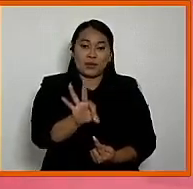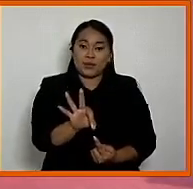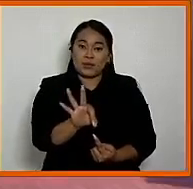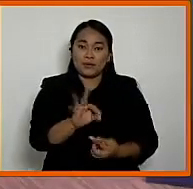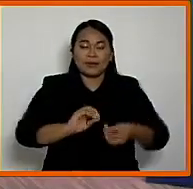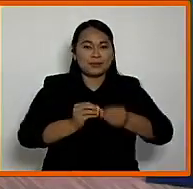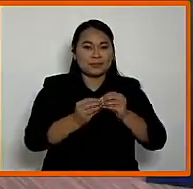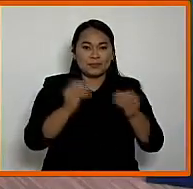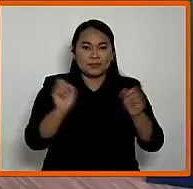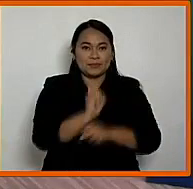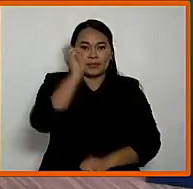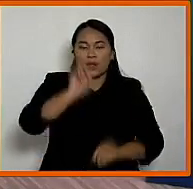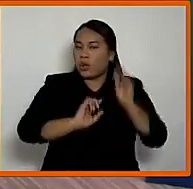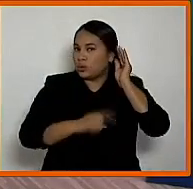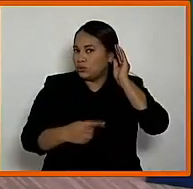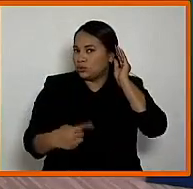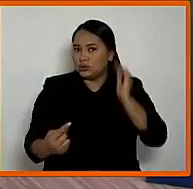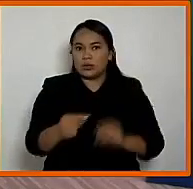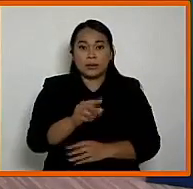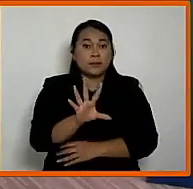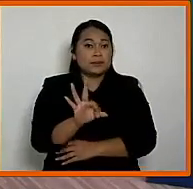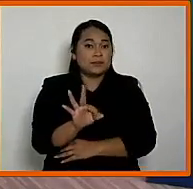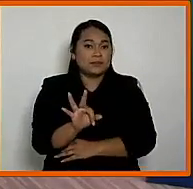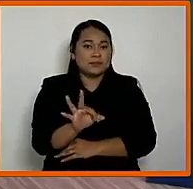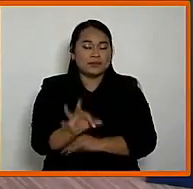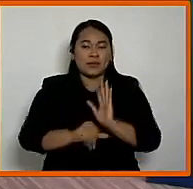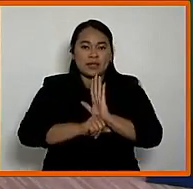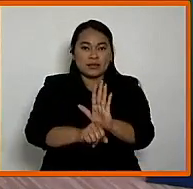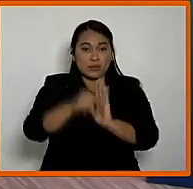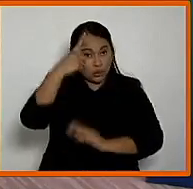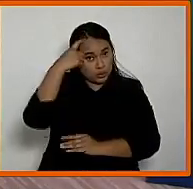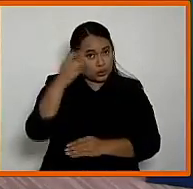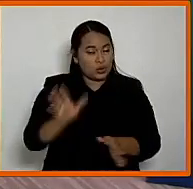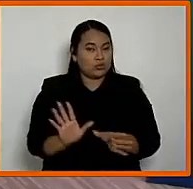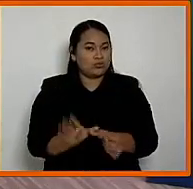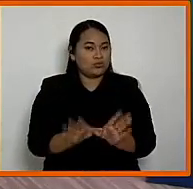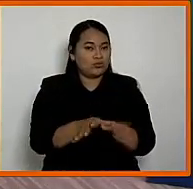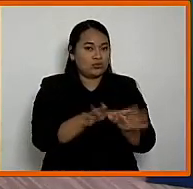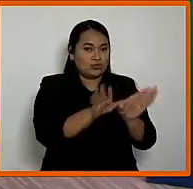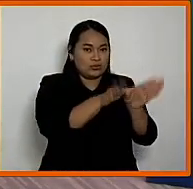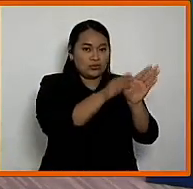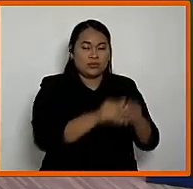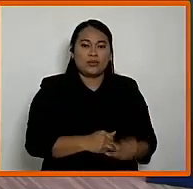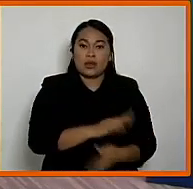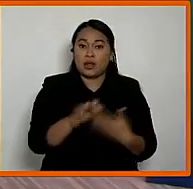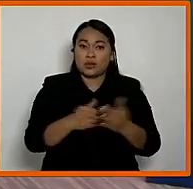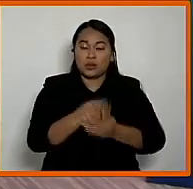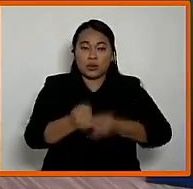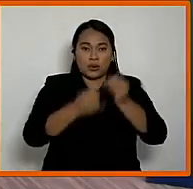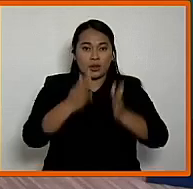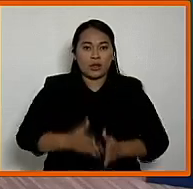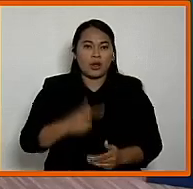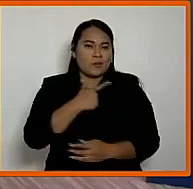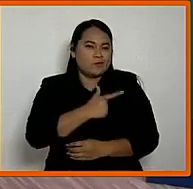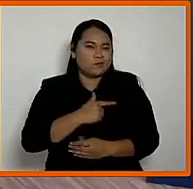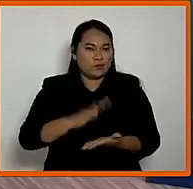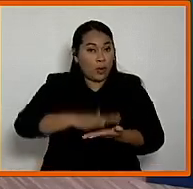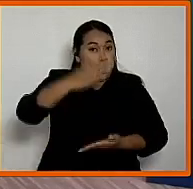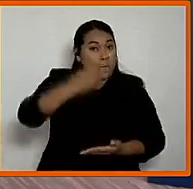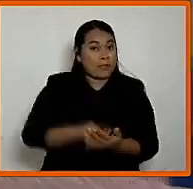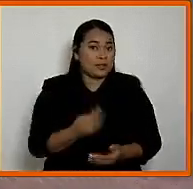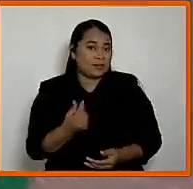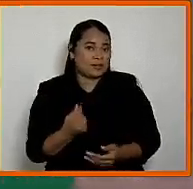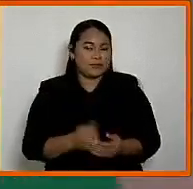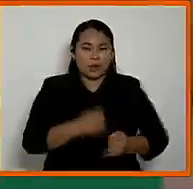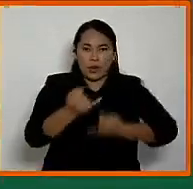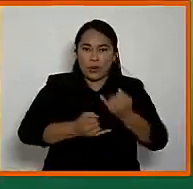número favorecido es el 19 con su símbolo de sueños mariposa. Pero si estás buscando multiplicar tu premio, vamos con Milka en Multi X.